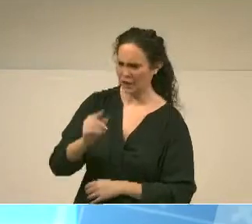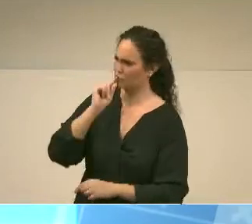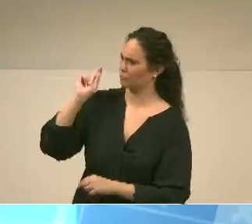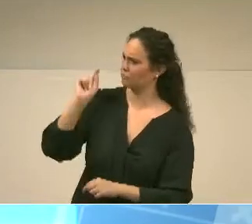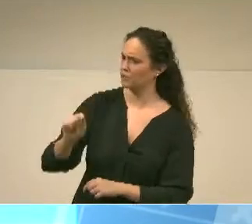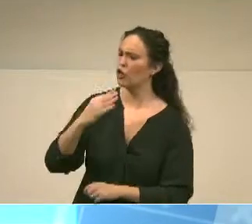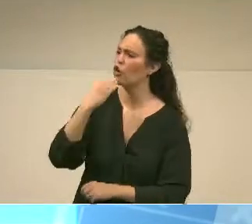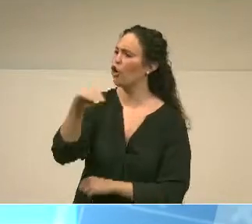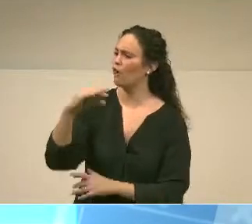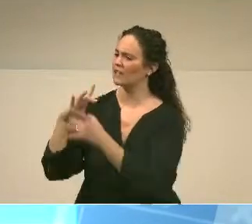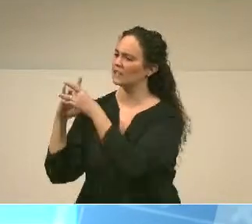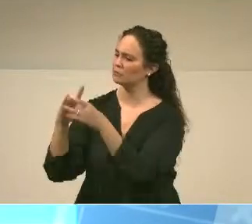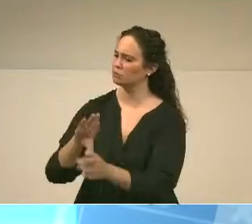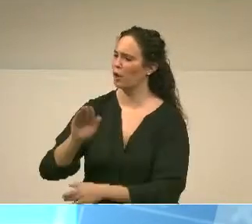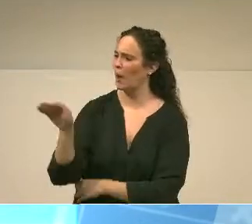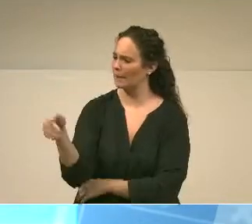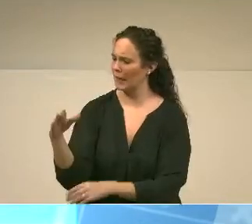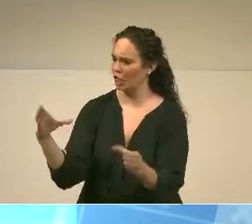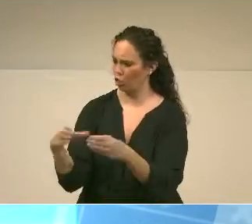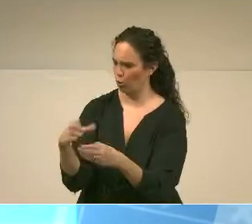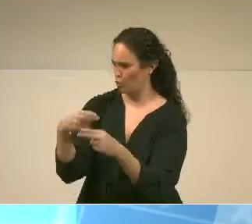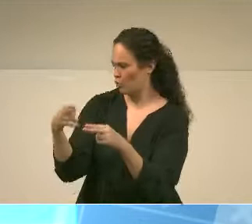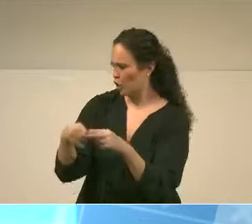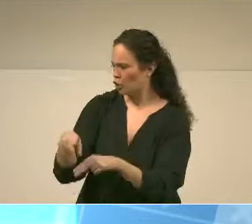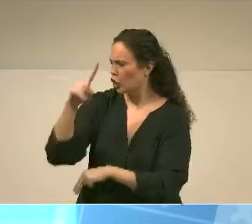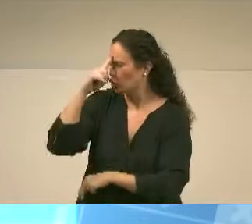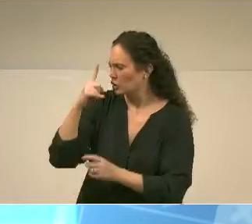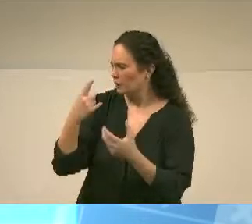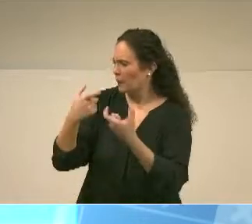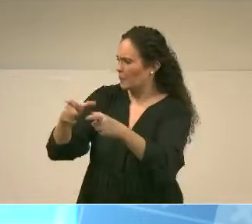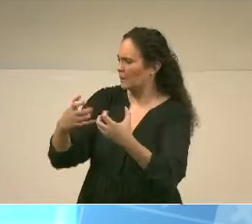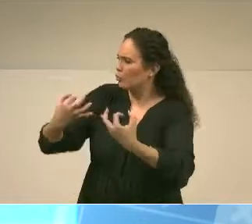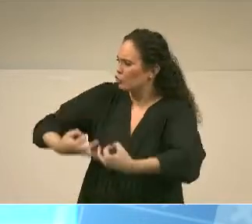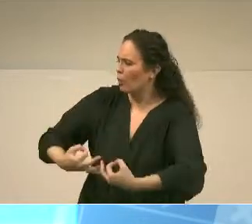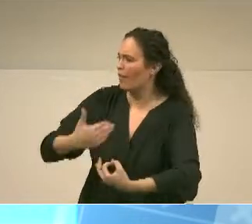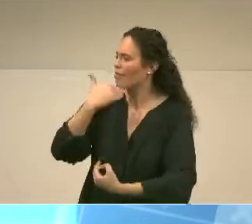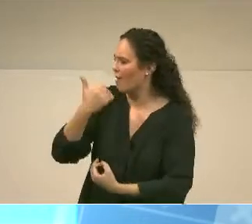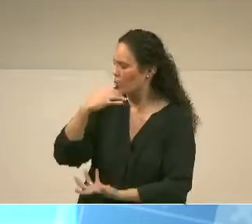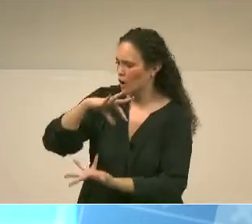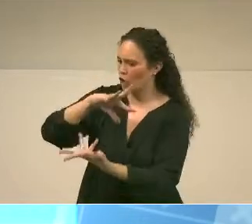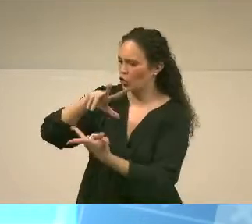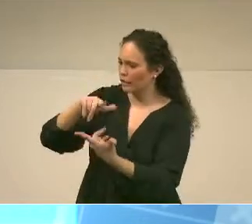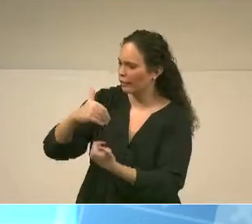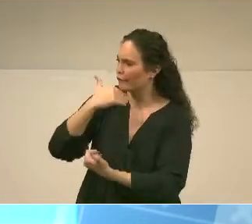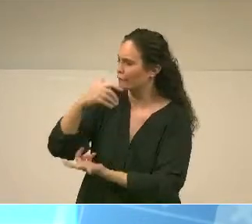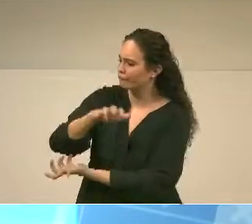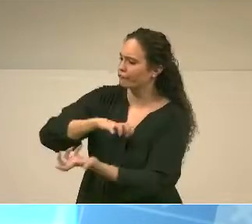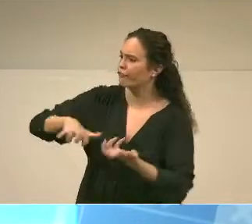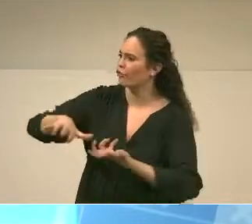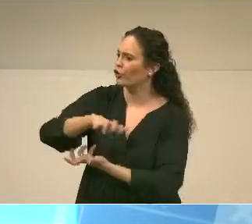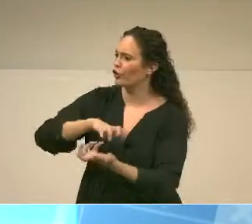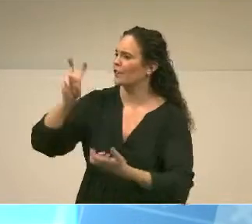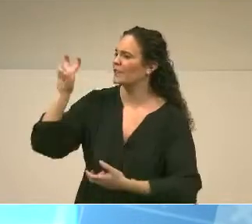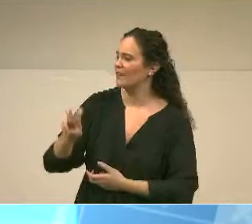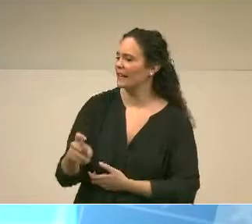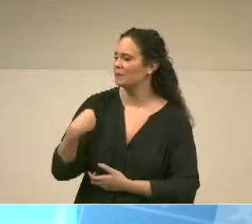jóvenes relacionados con Bildu. No sé si el Departamento de Seguridad tiene constancia de que esos disturbios se hayan producido a